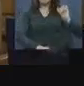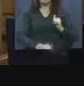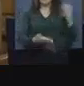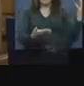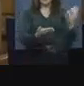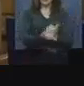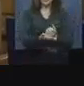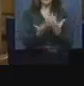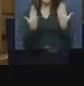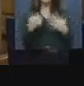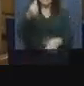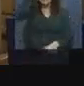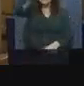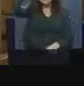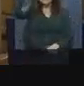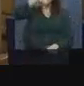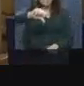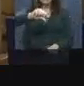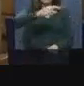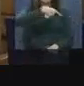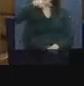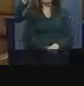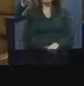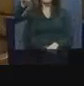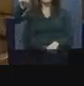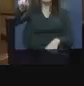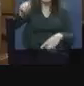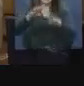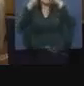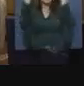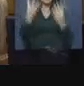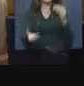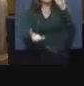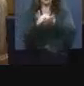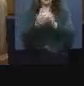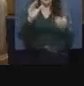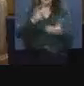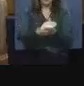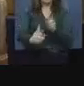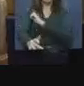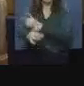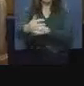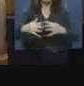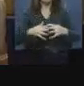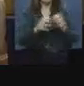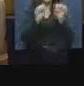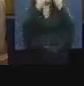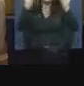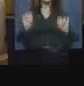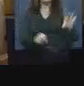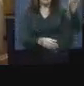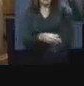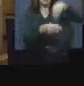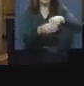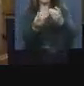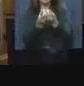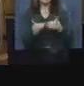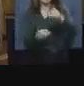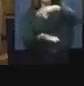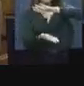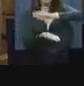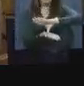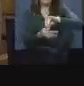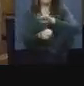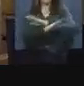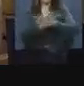fin sancionar penalmente la colusión. Hemos fortalecido y mejorado el sistema electoral y democrático de nuestro país,